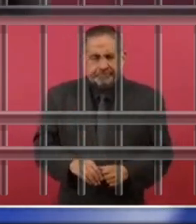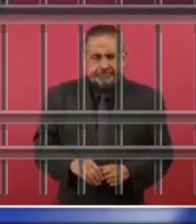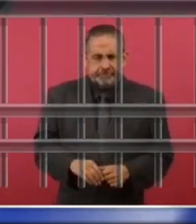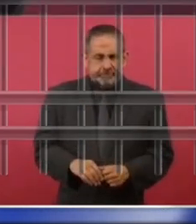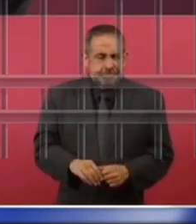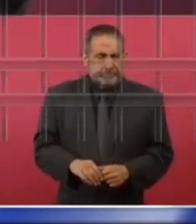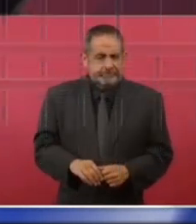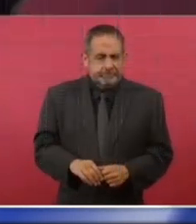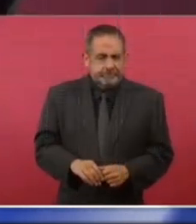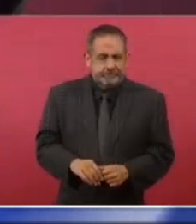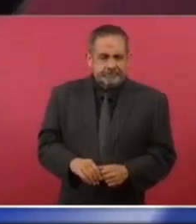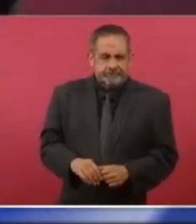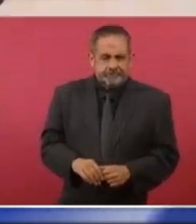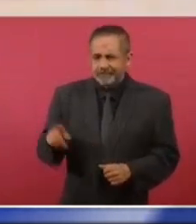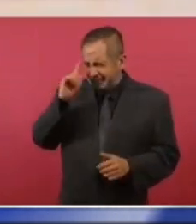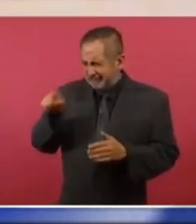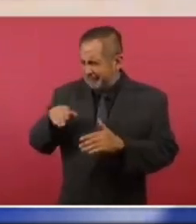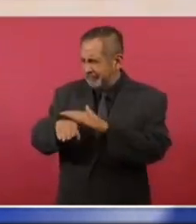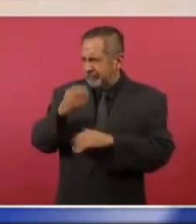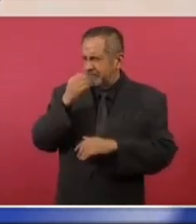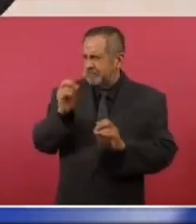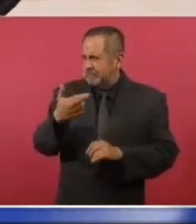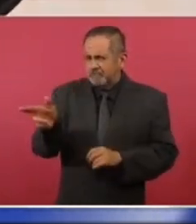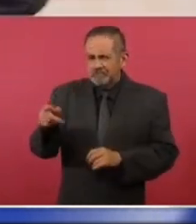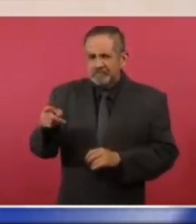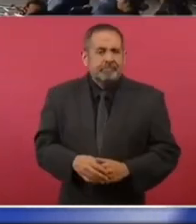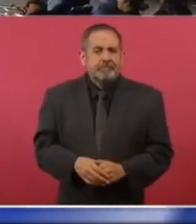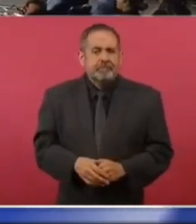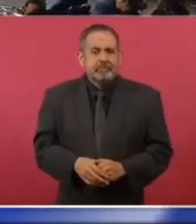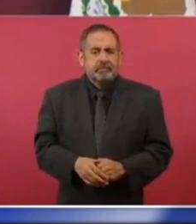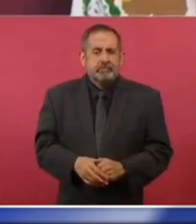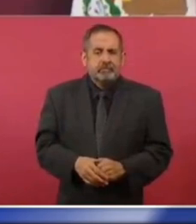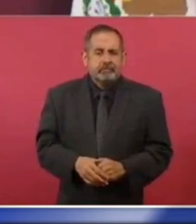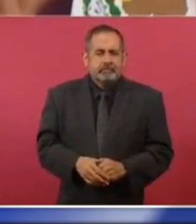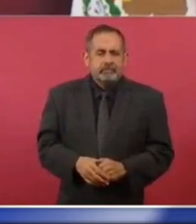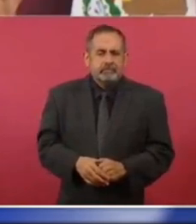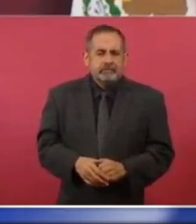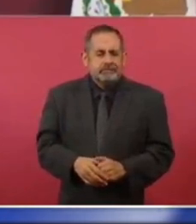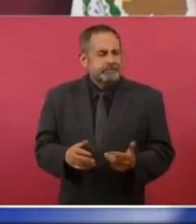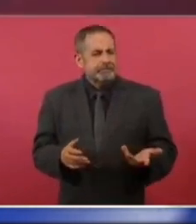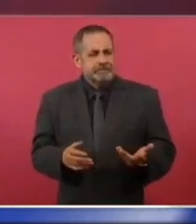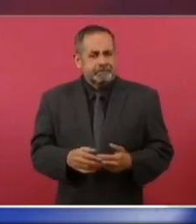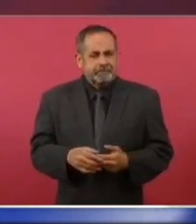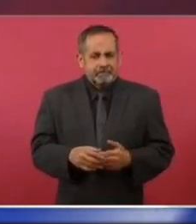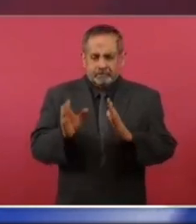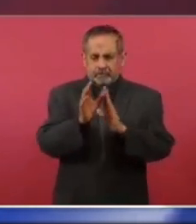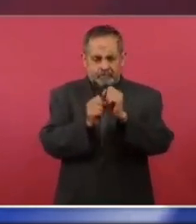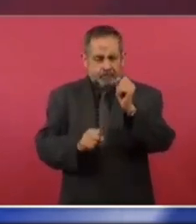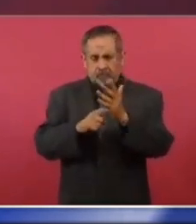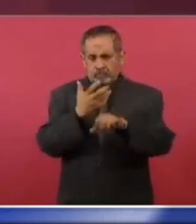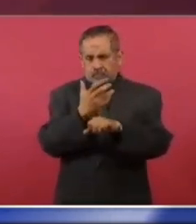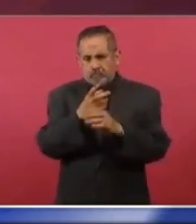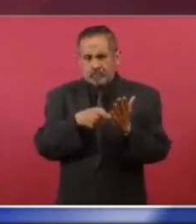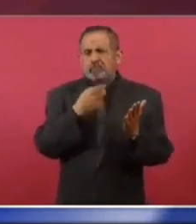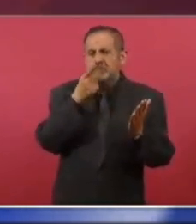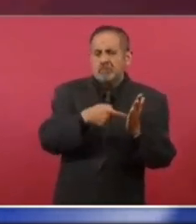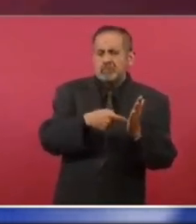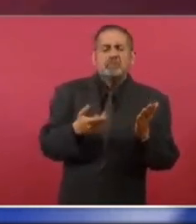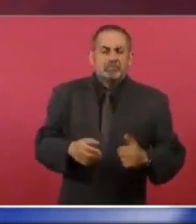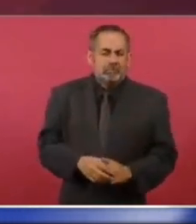Se fue a comer, a cenar, a un restaurante en Florida. Y bueno, ¿qué dice la Constitución en Estados Unidos sobre